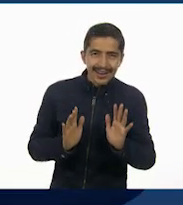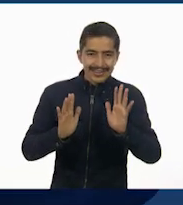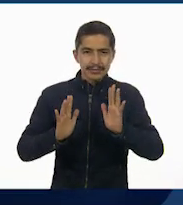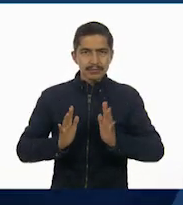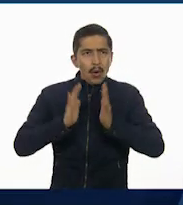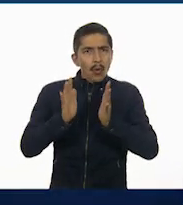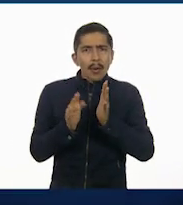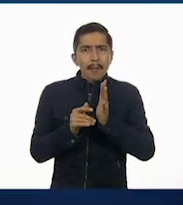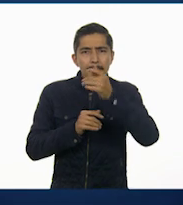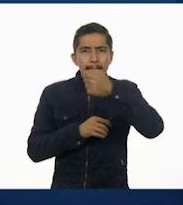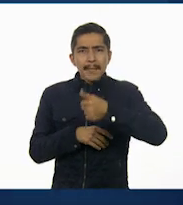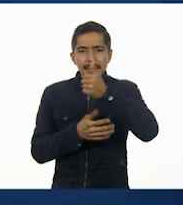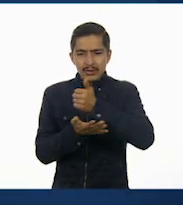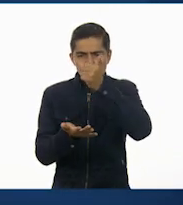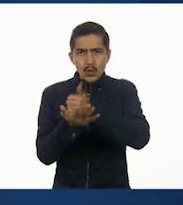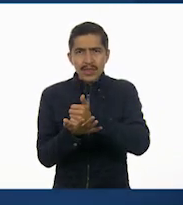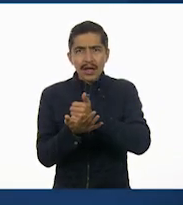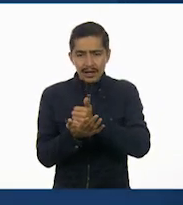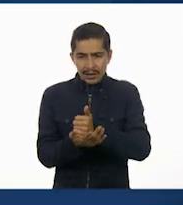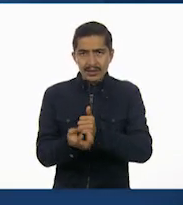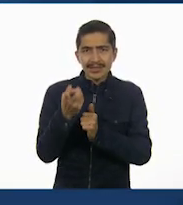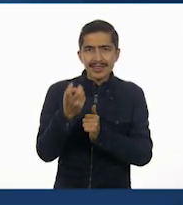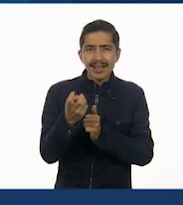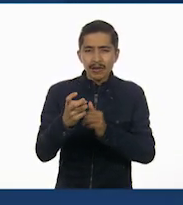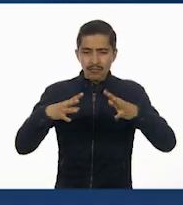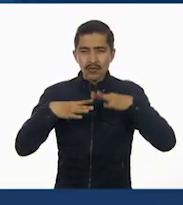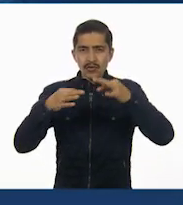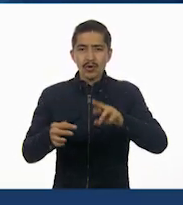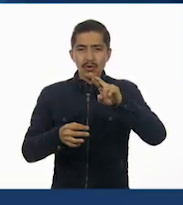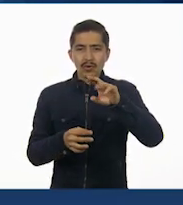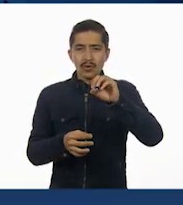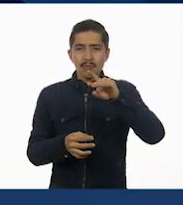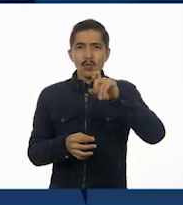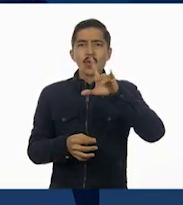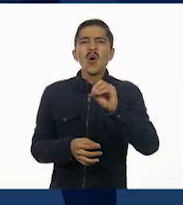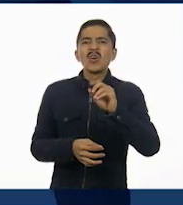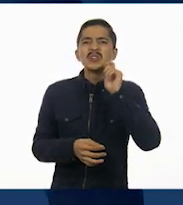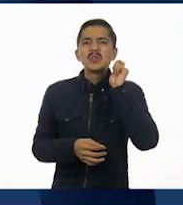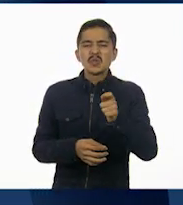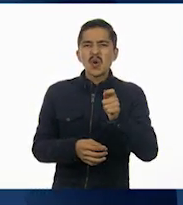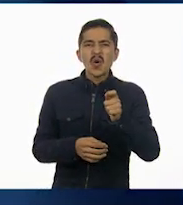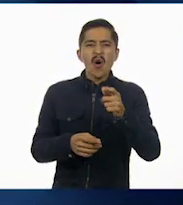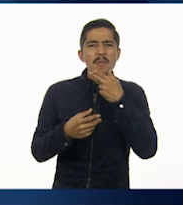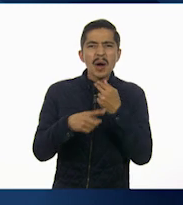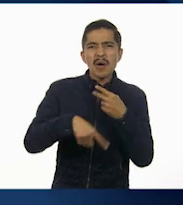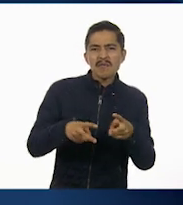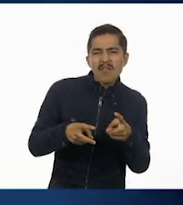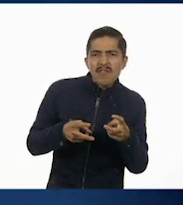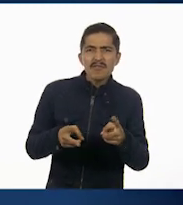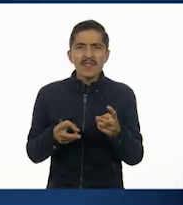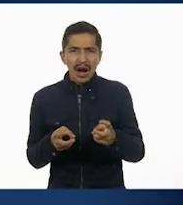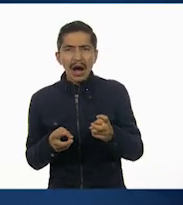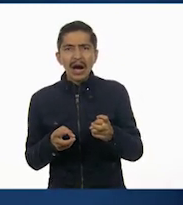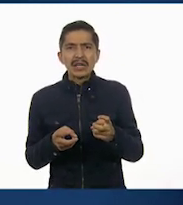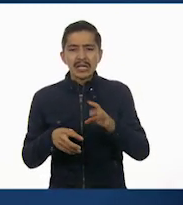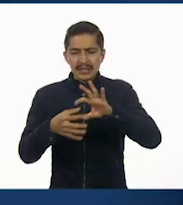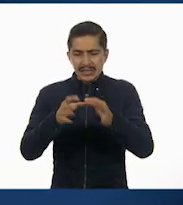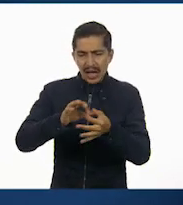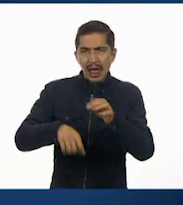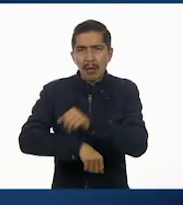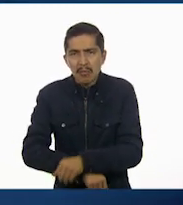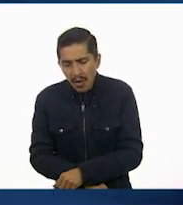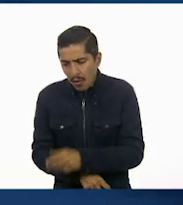primeros habitantes de la ciudad que fundó Rómulo fueron bandidos, esclavos y delincuentes, y que por